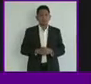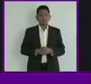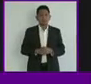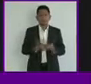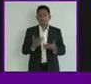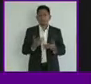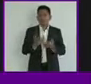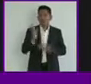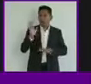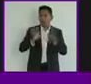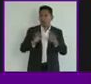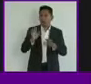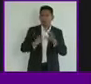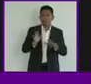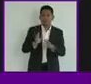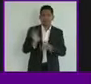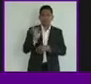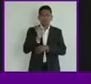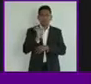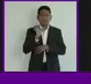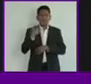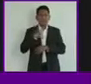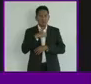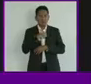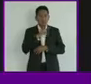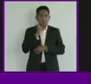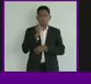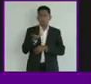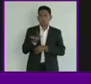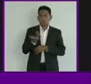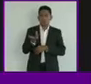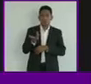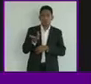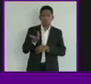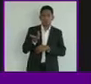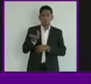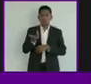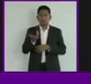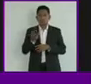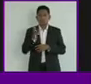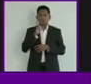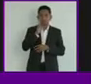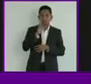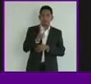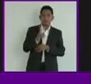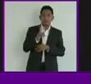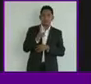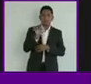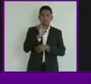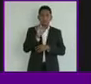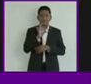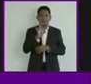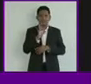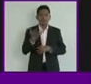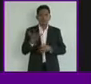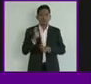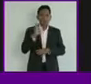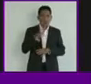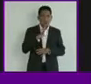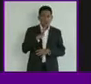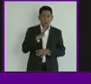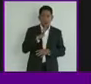que dejamos solos a los papás con esta gran responsabilidad de esta nueva manera de comunicarnos. Ya por ahí, Sua, si mal no recuerdo, nos dijo, ¿cuál nueva norma?